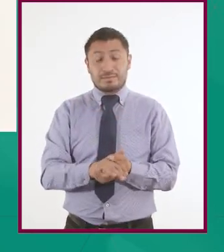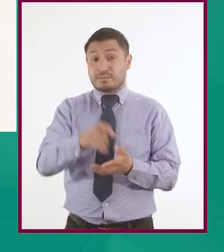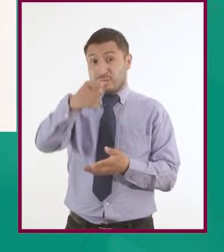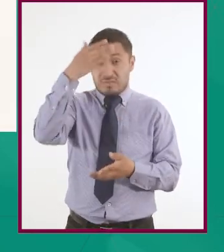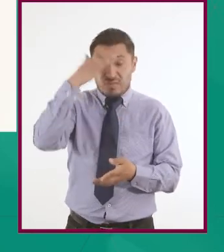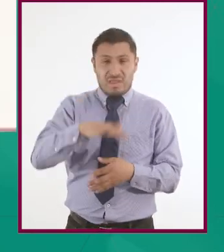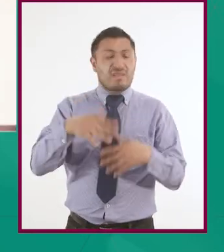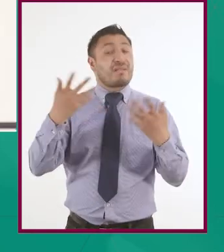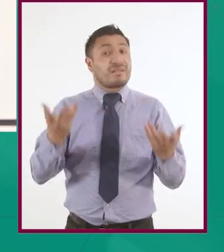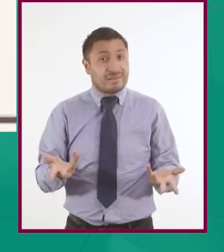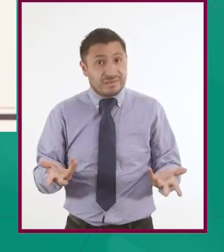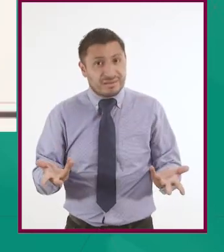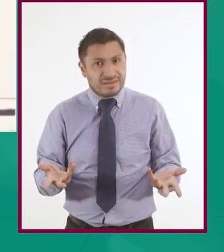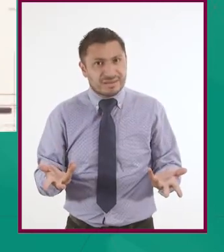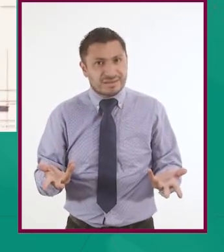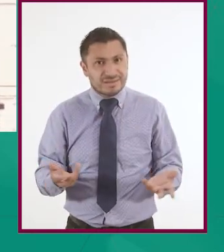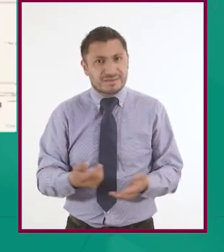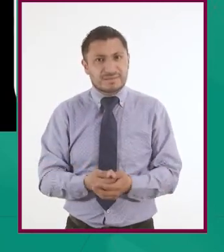¿Sabías que